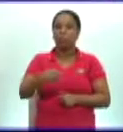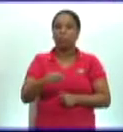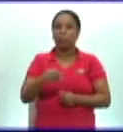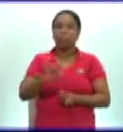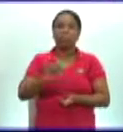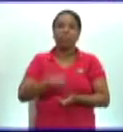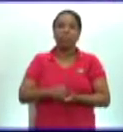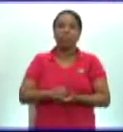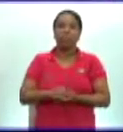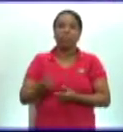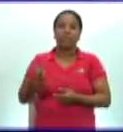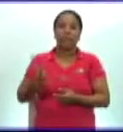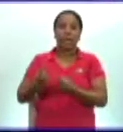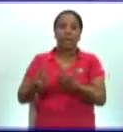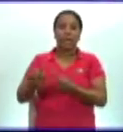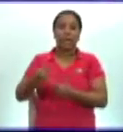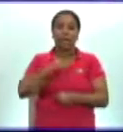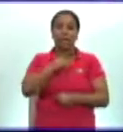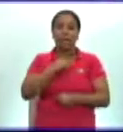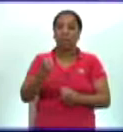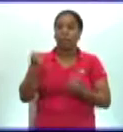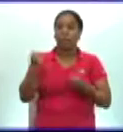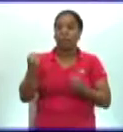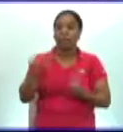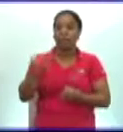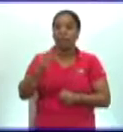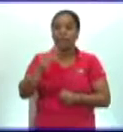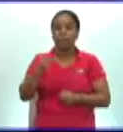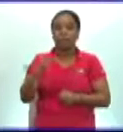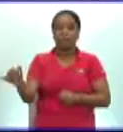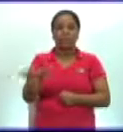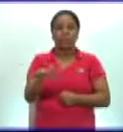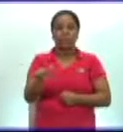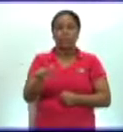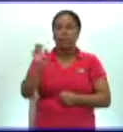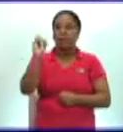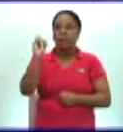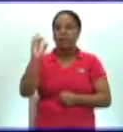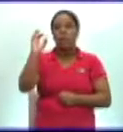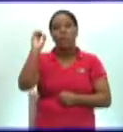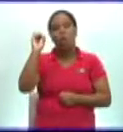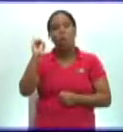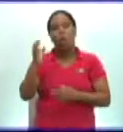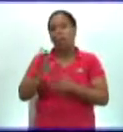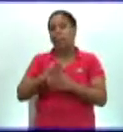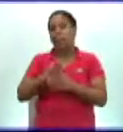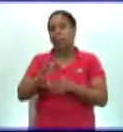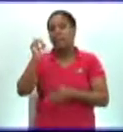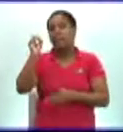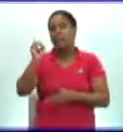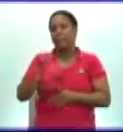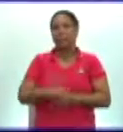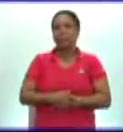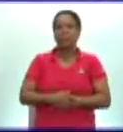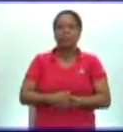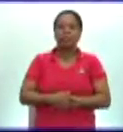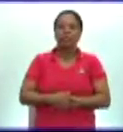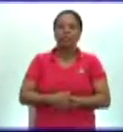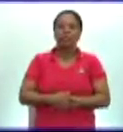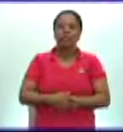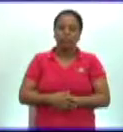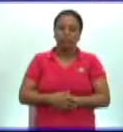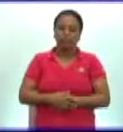en cada caso si la fuerza resultante es igual a 0 o distinta de 0. Vamos a ver el primer